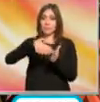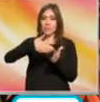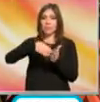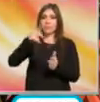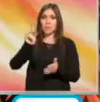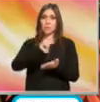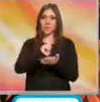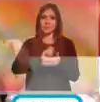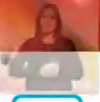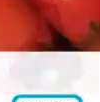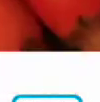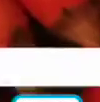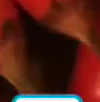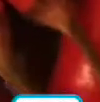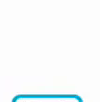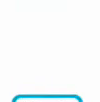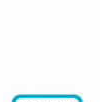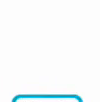y su pluma.